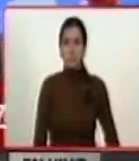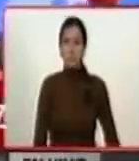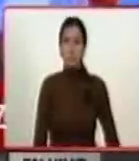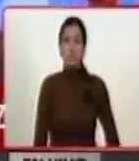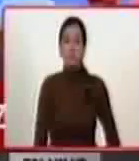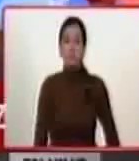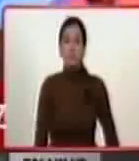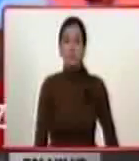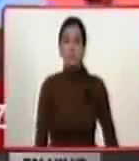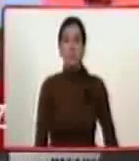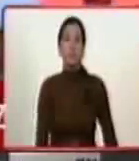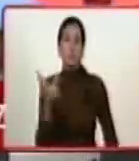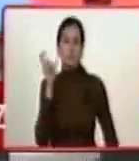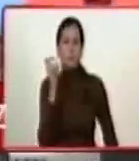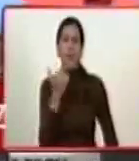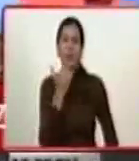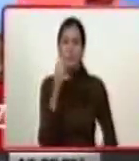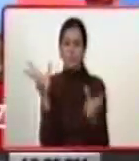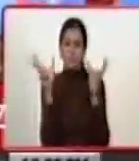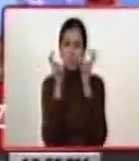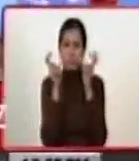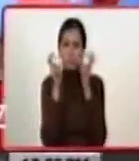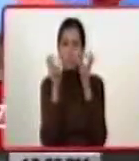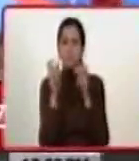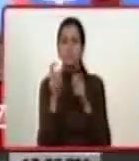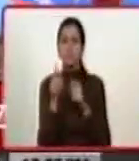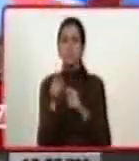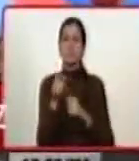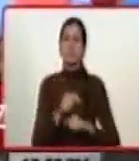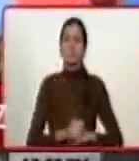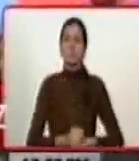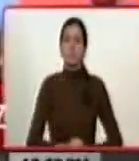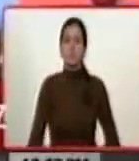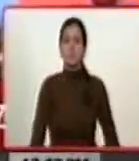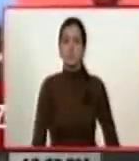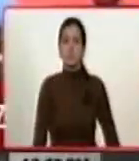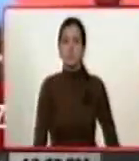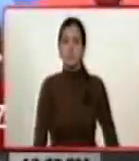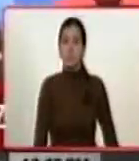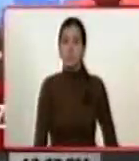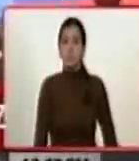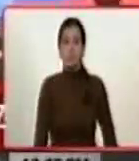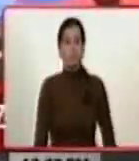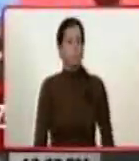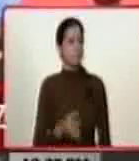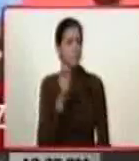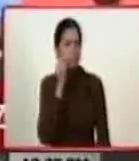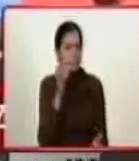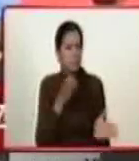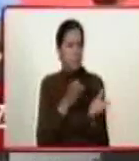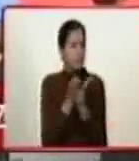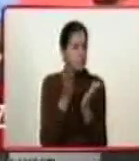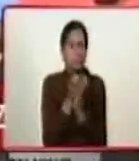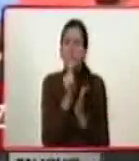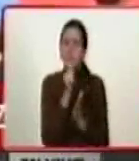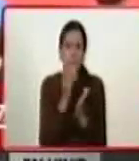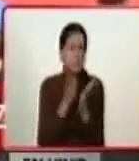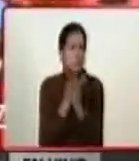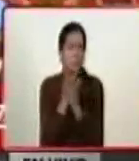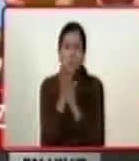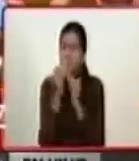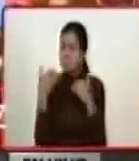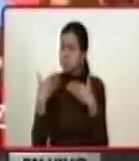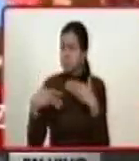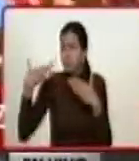vamos entonces a escuchar a uno de los hombres leales firmes consecuentes durante todo